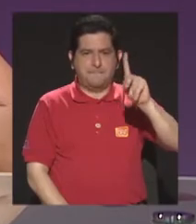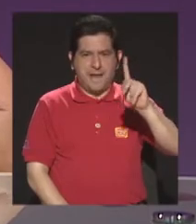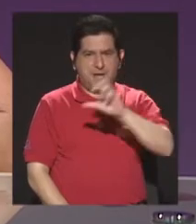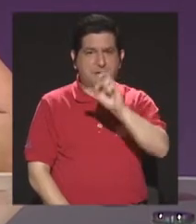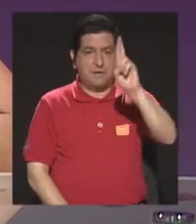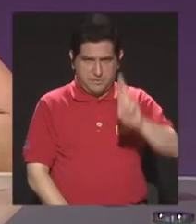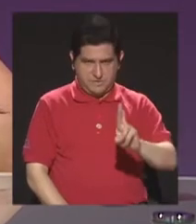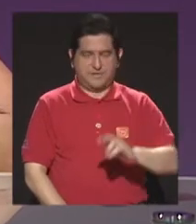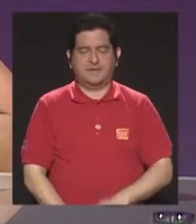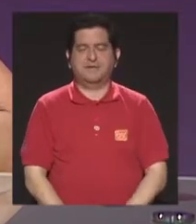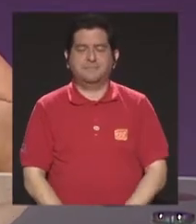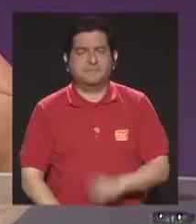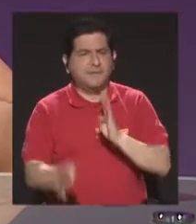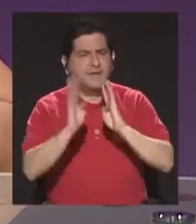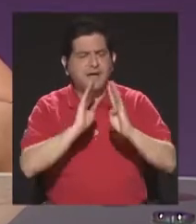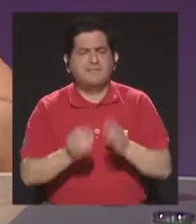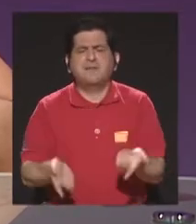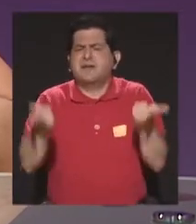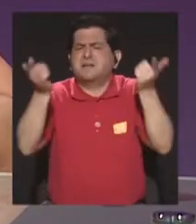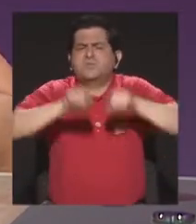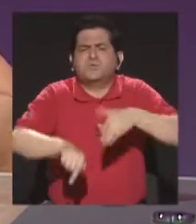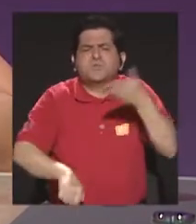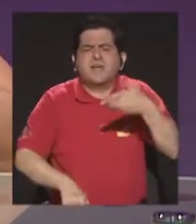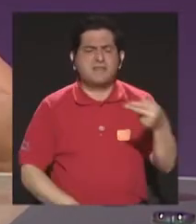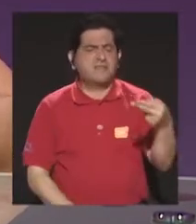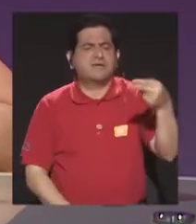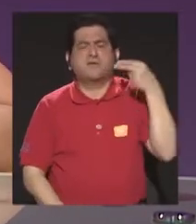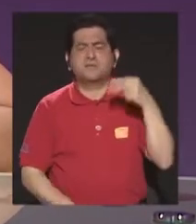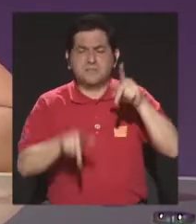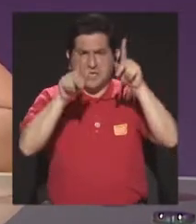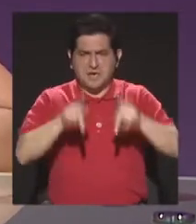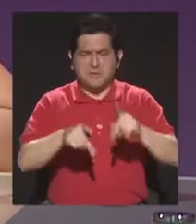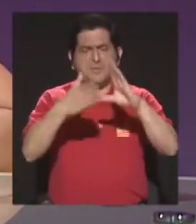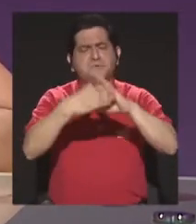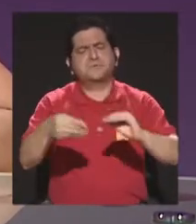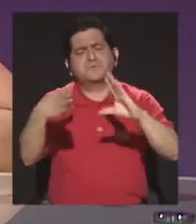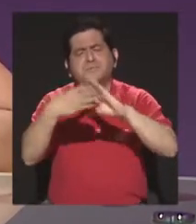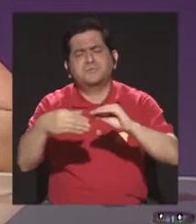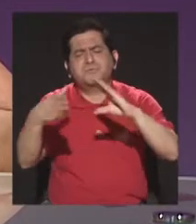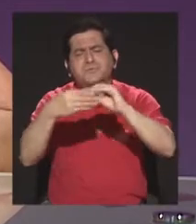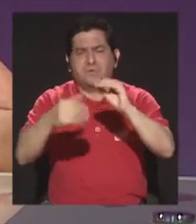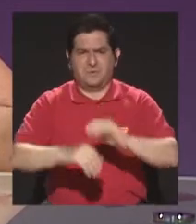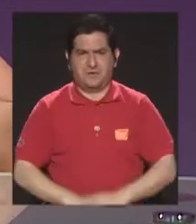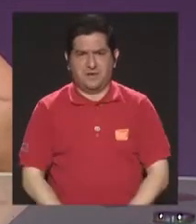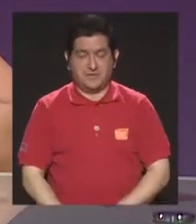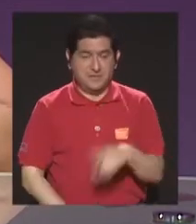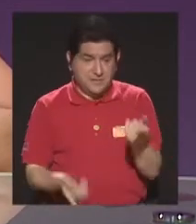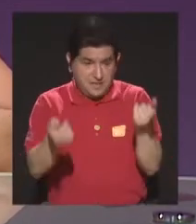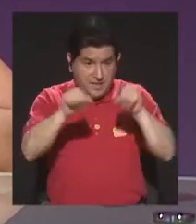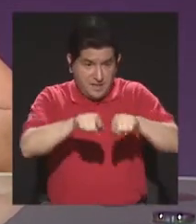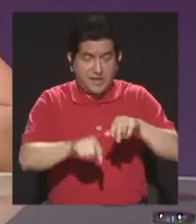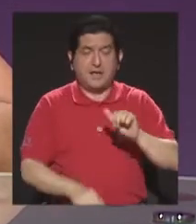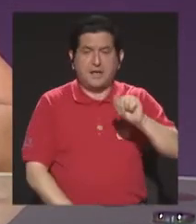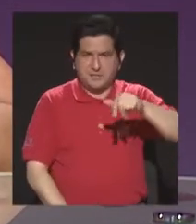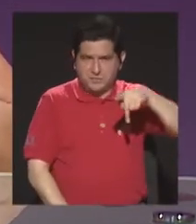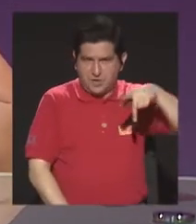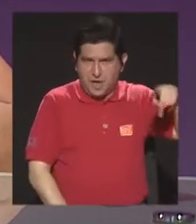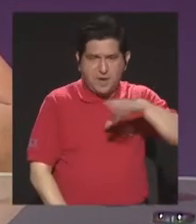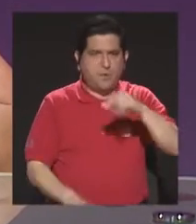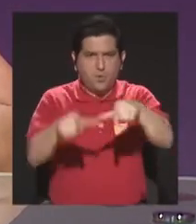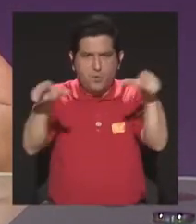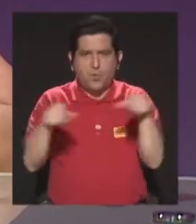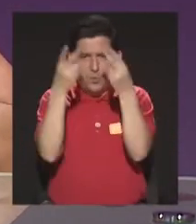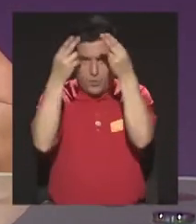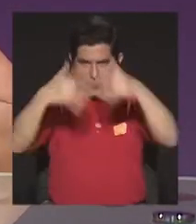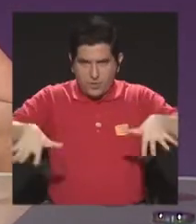Estábamos hablando de qué pasa con esas historias que las personas relatan en esta página, en esta, con